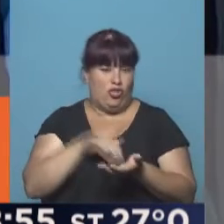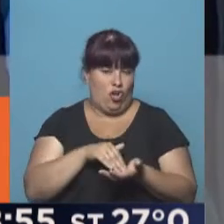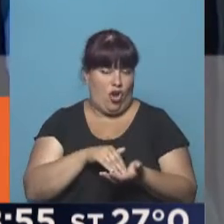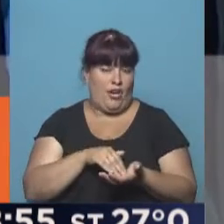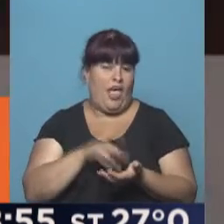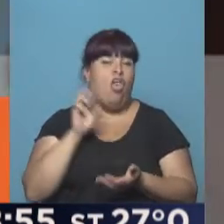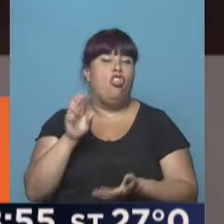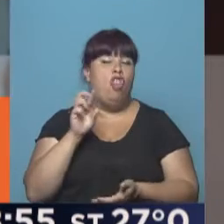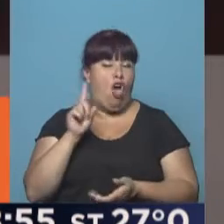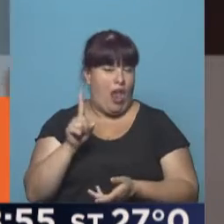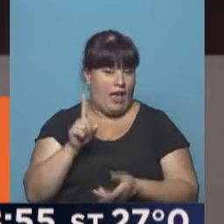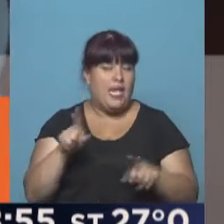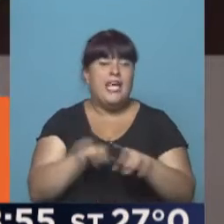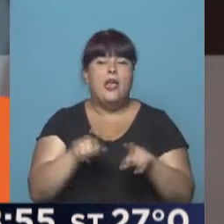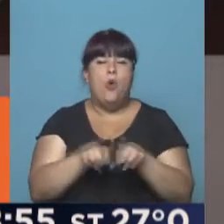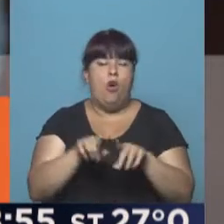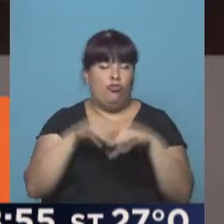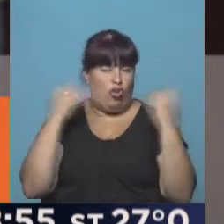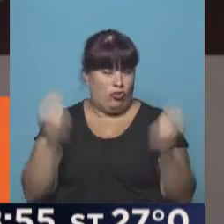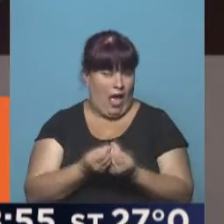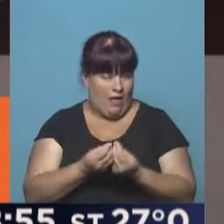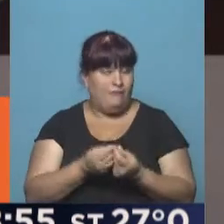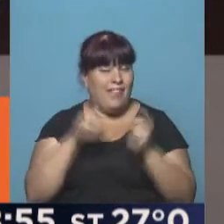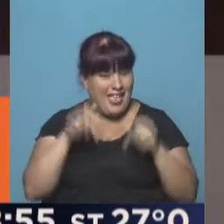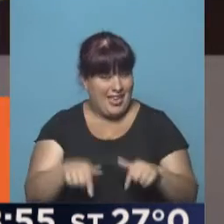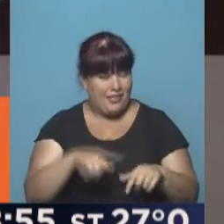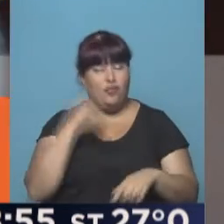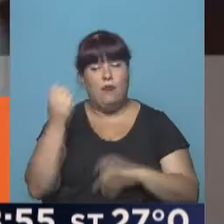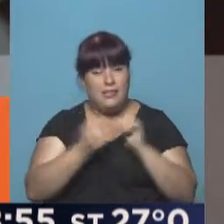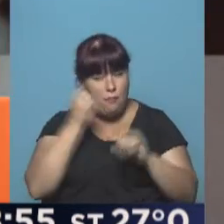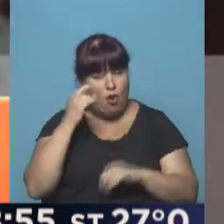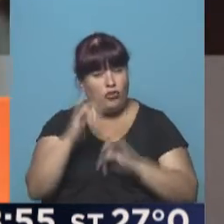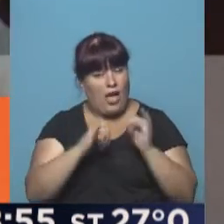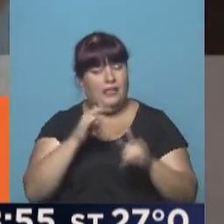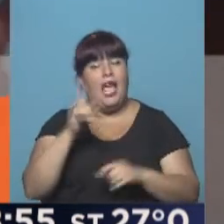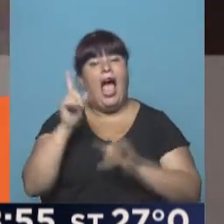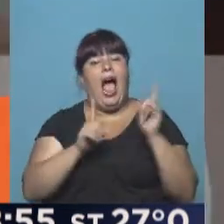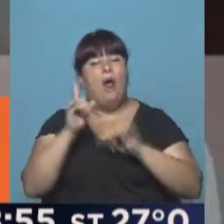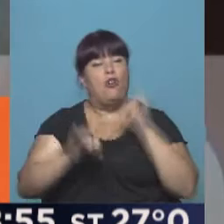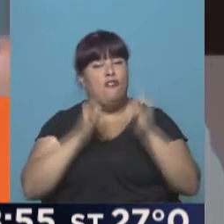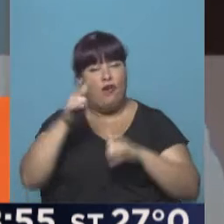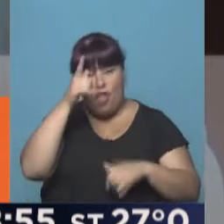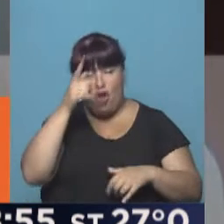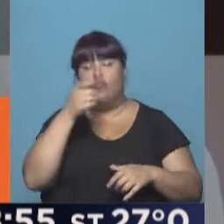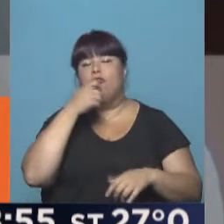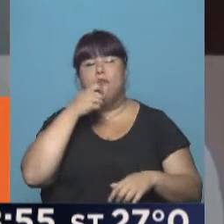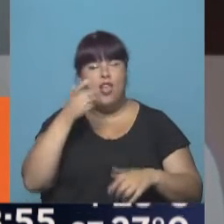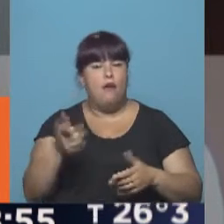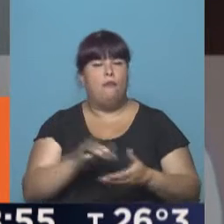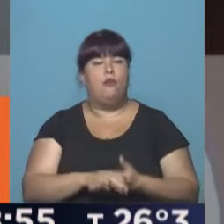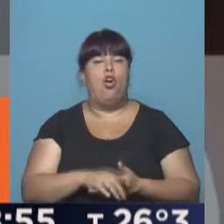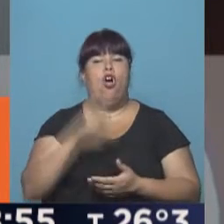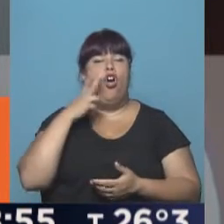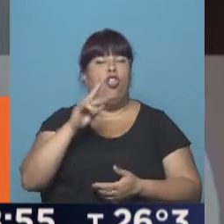de dólares, el equivalente. Y dentro de esto, y es importante verlo, que en algunos informes de auditoría, como por ejemplo en